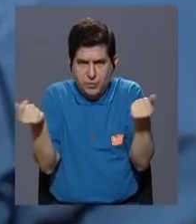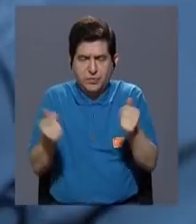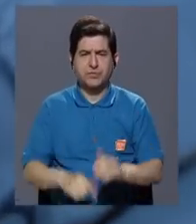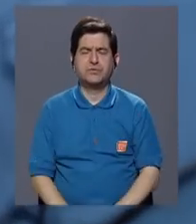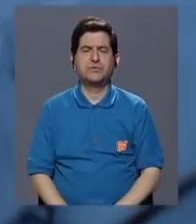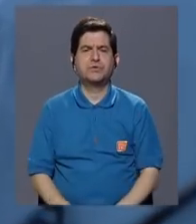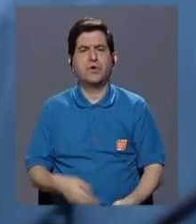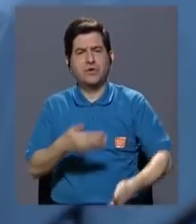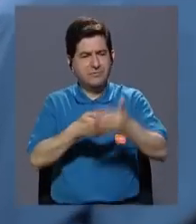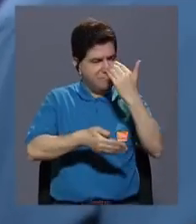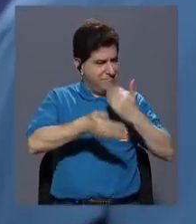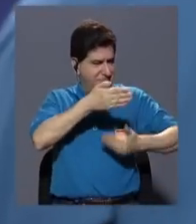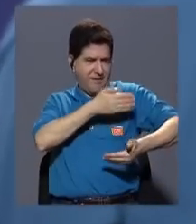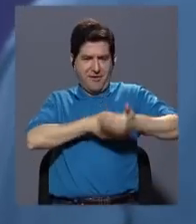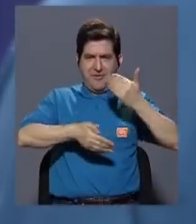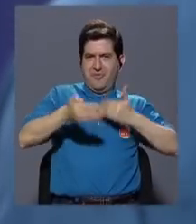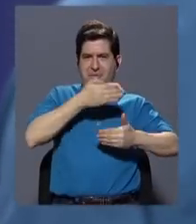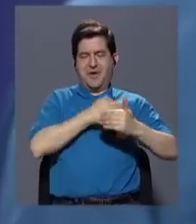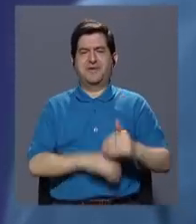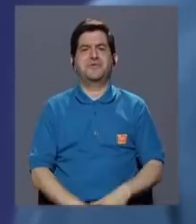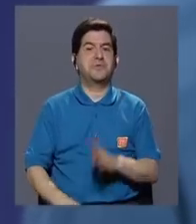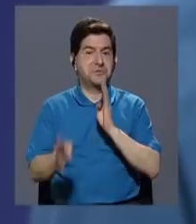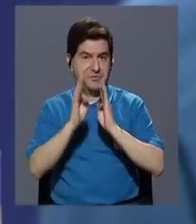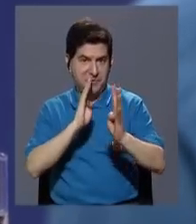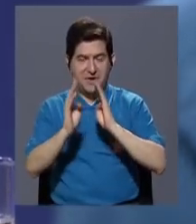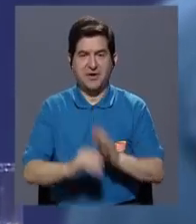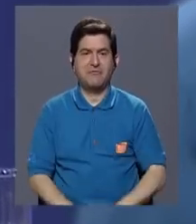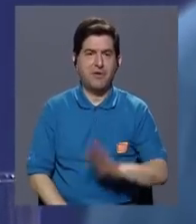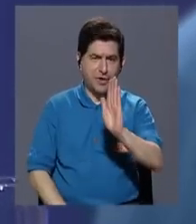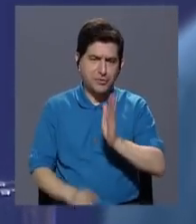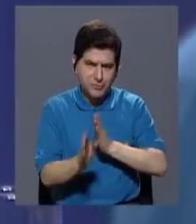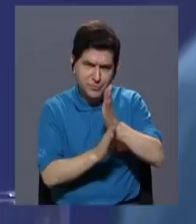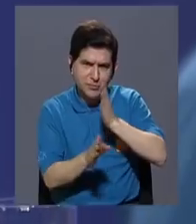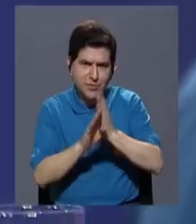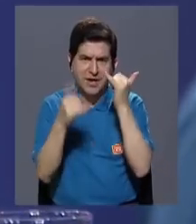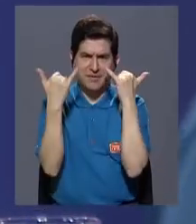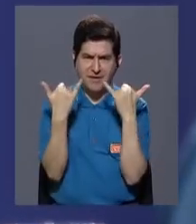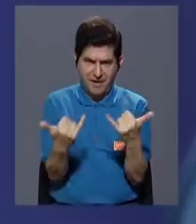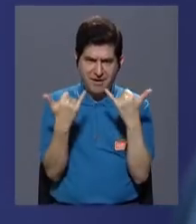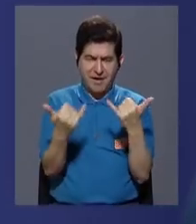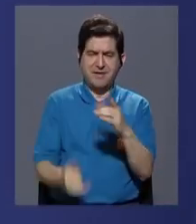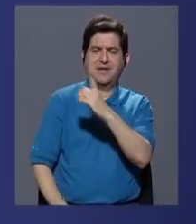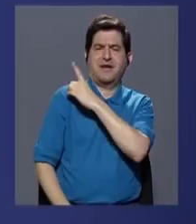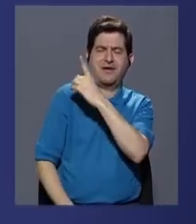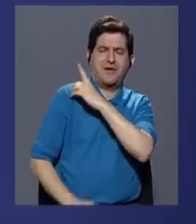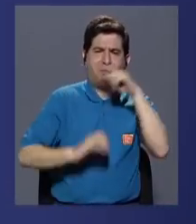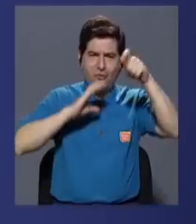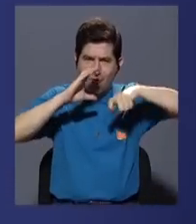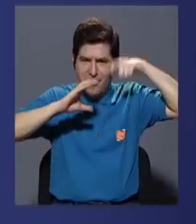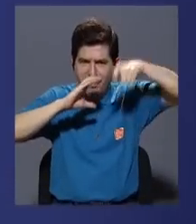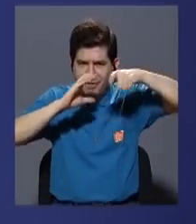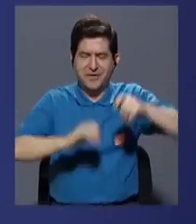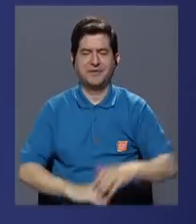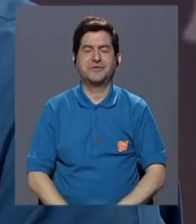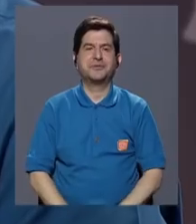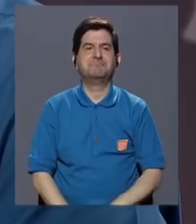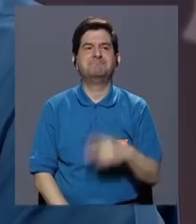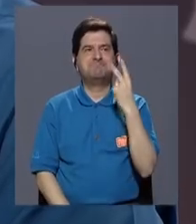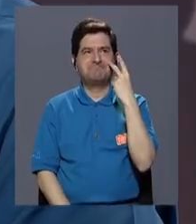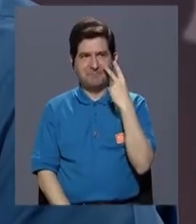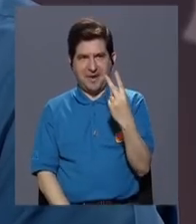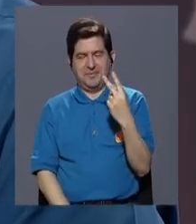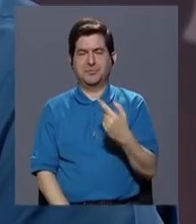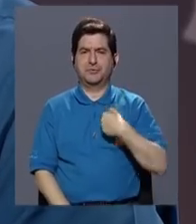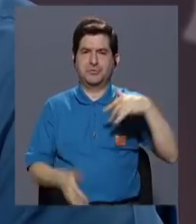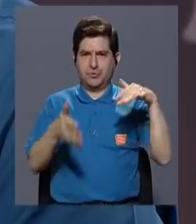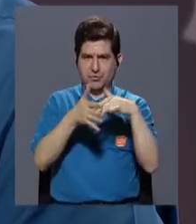producción echemos un poquito atrás para hablar de tu recorrido ya como como director de cine